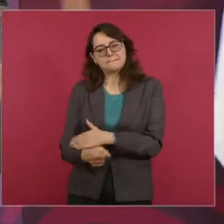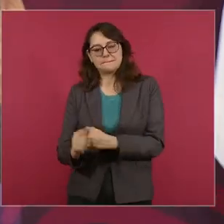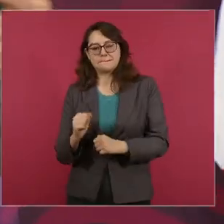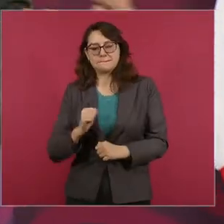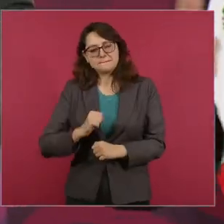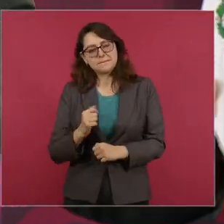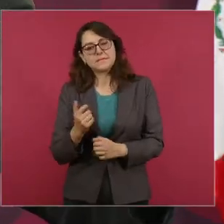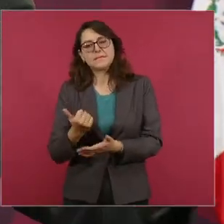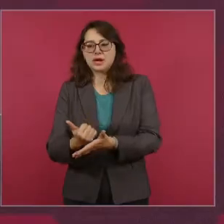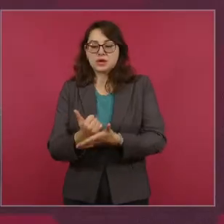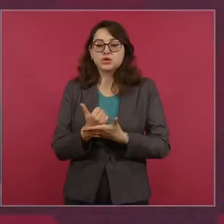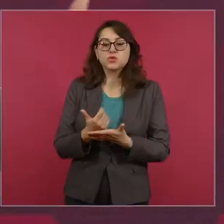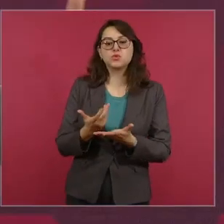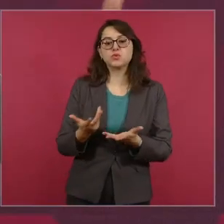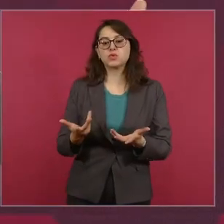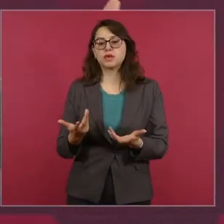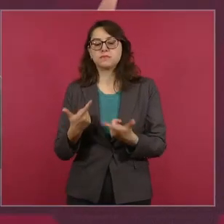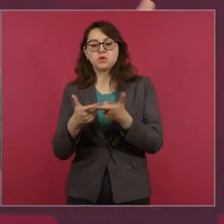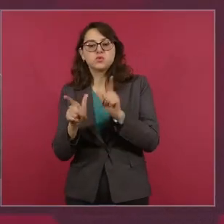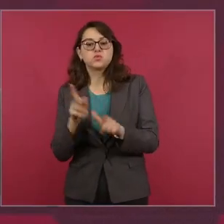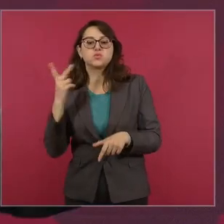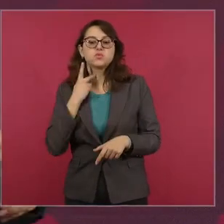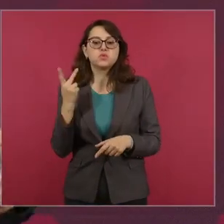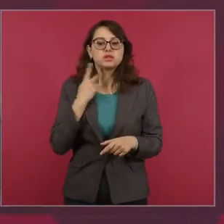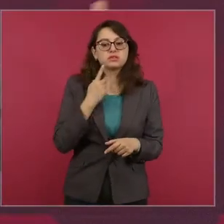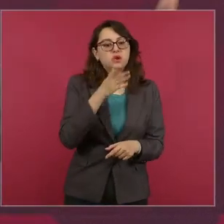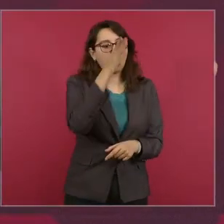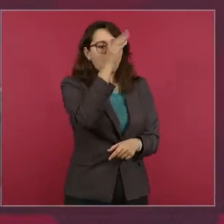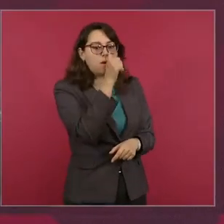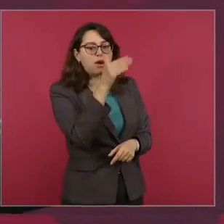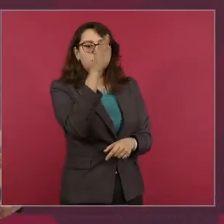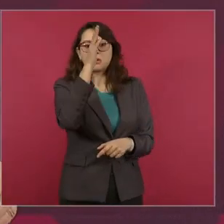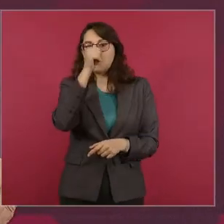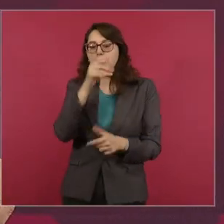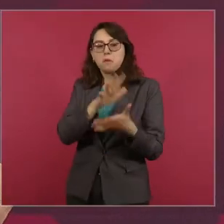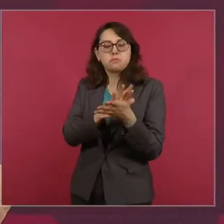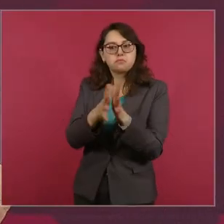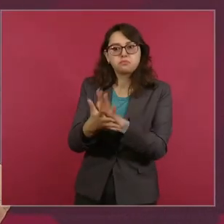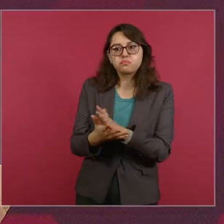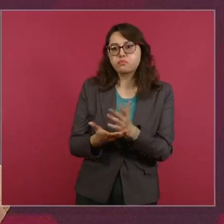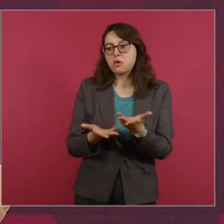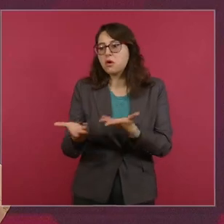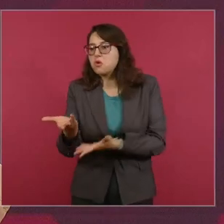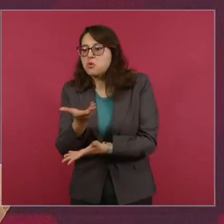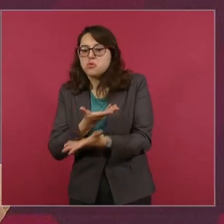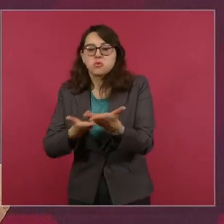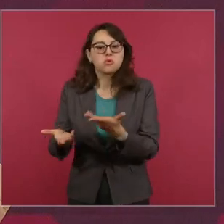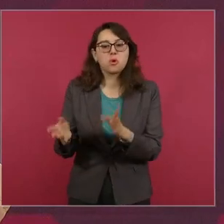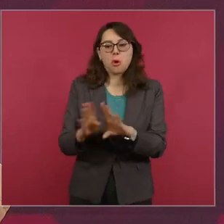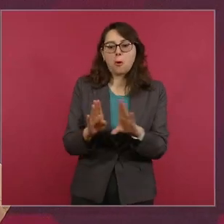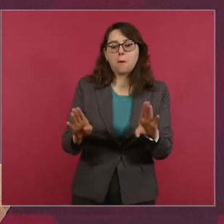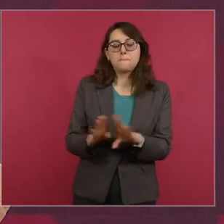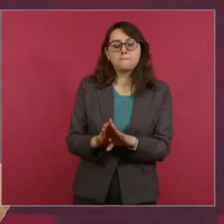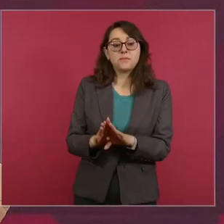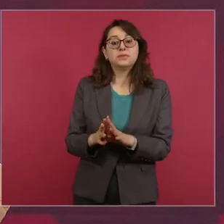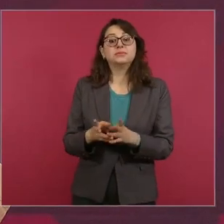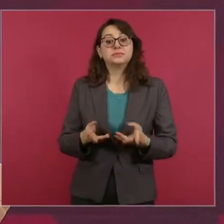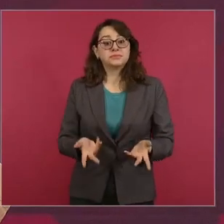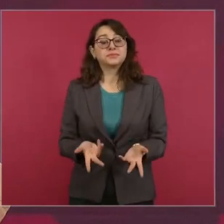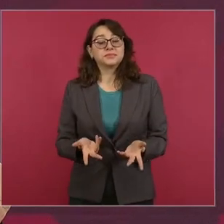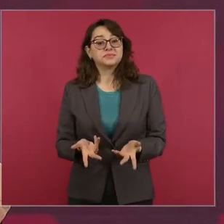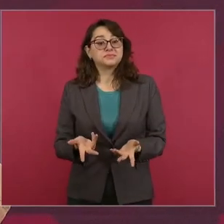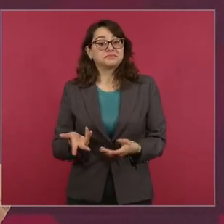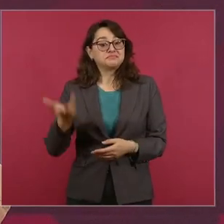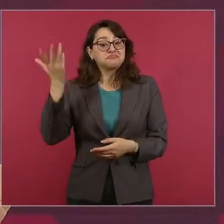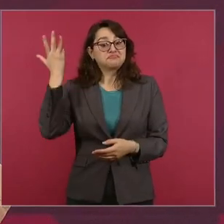entre partidos, grupos, los de la llamada